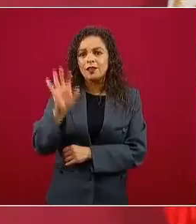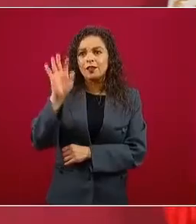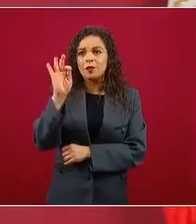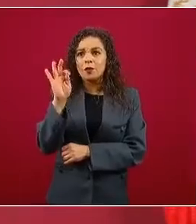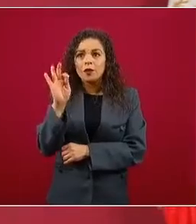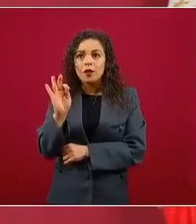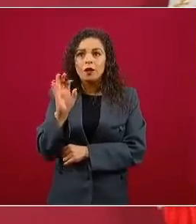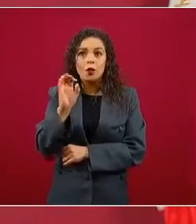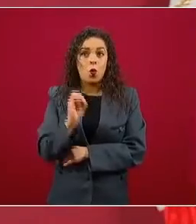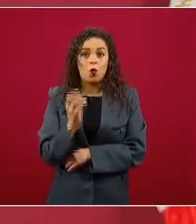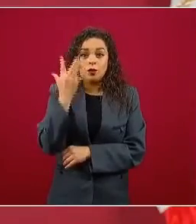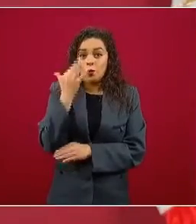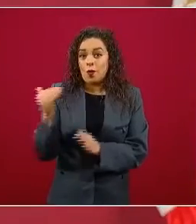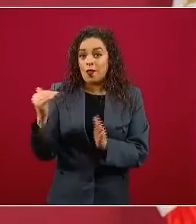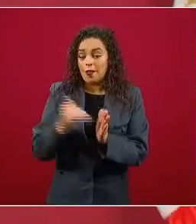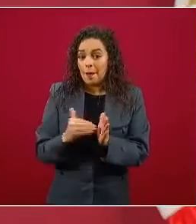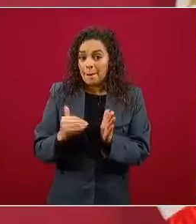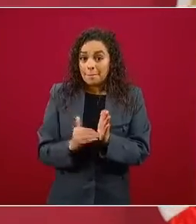50,000 millones al año.